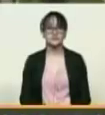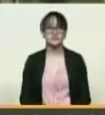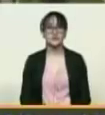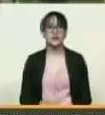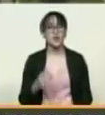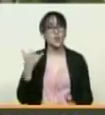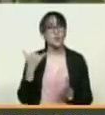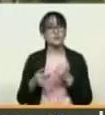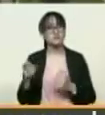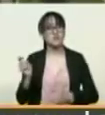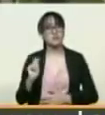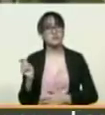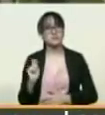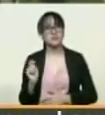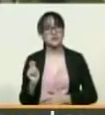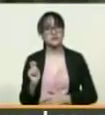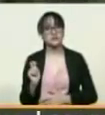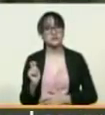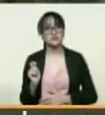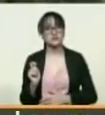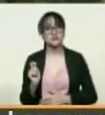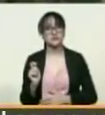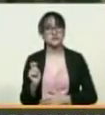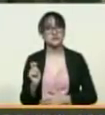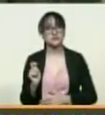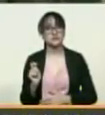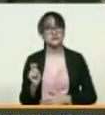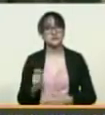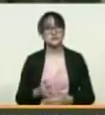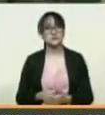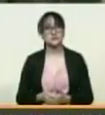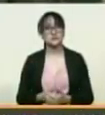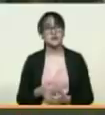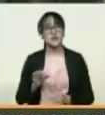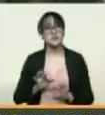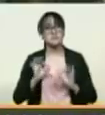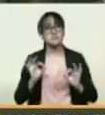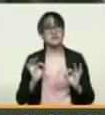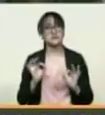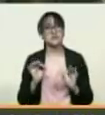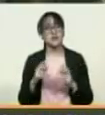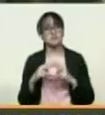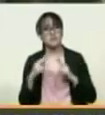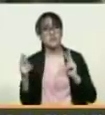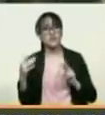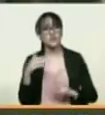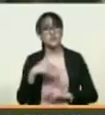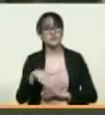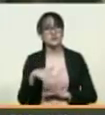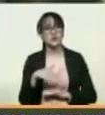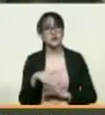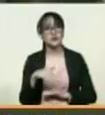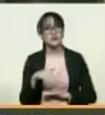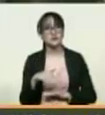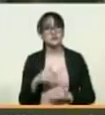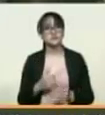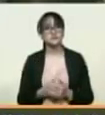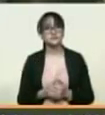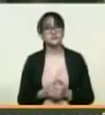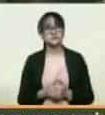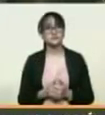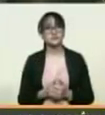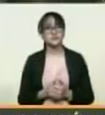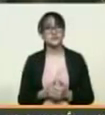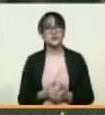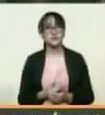últimos meses acontecimientos que han alterado esa tranquilidad, especialmente en zonas fronterizas. ¿Cree usted que esto amenaza de